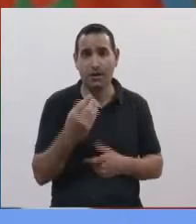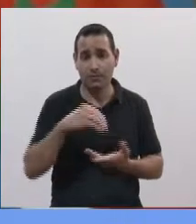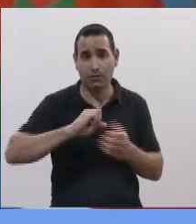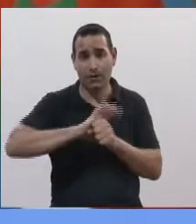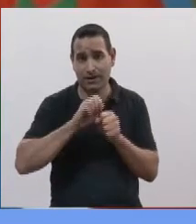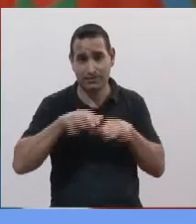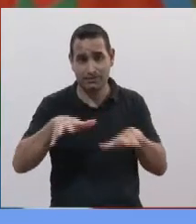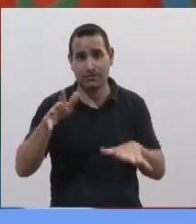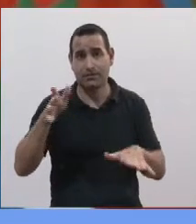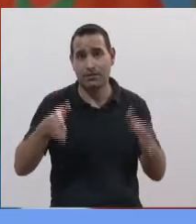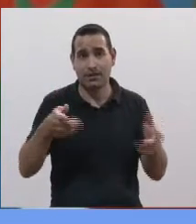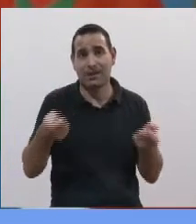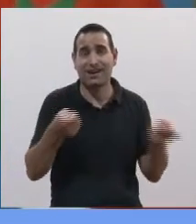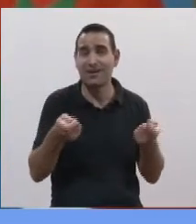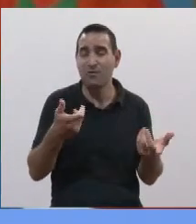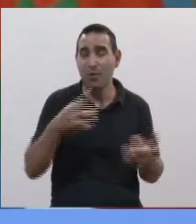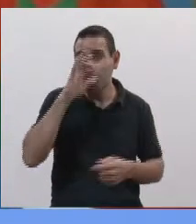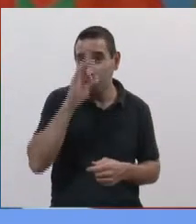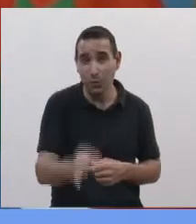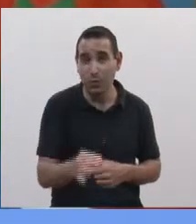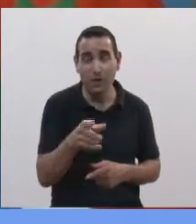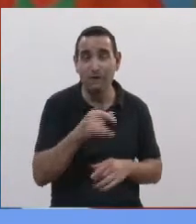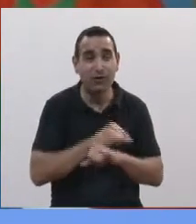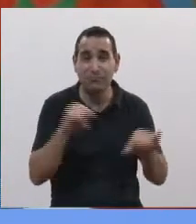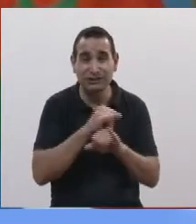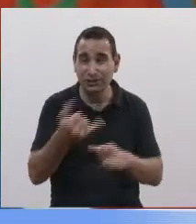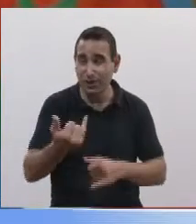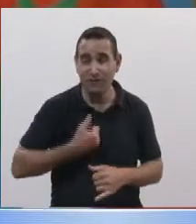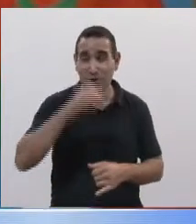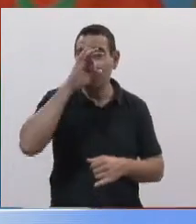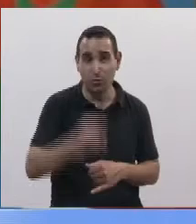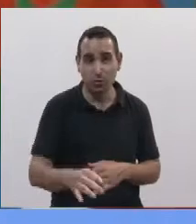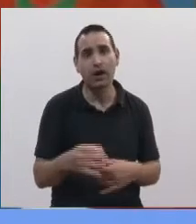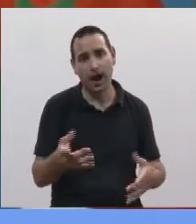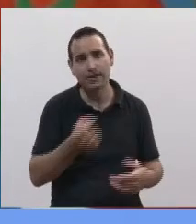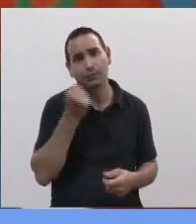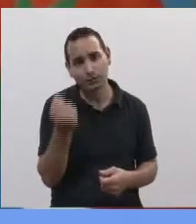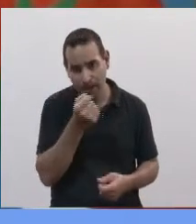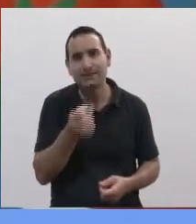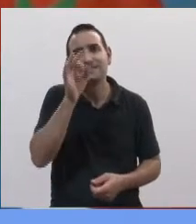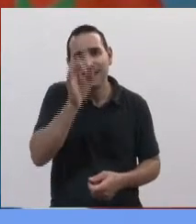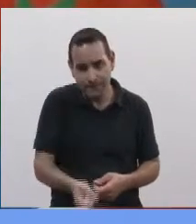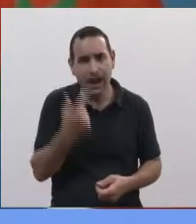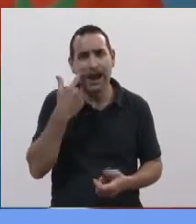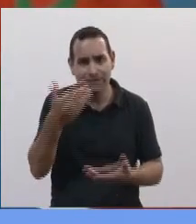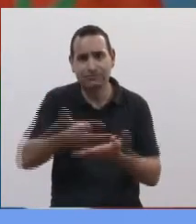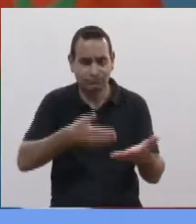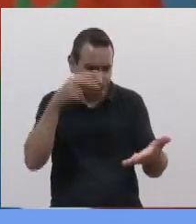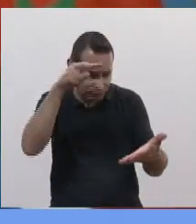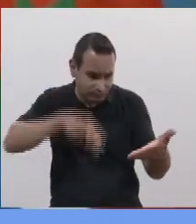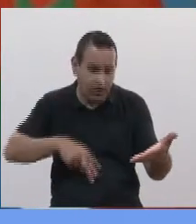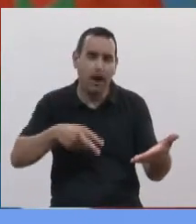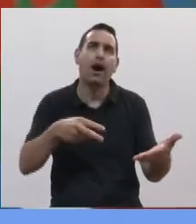la cuarentena. Nunca tuvimos esa información y hubiese sido bueno saber para poder hacer